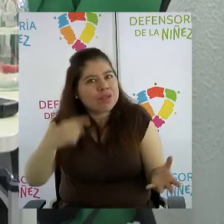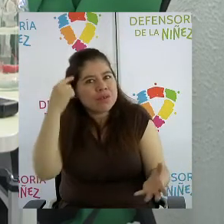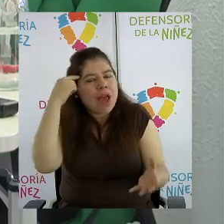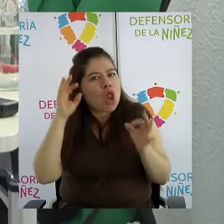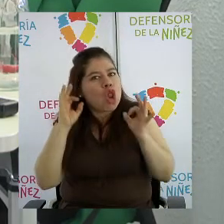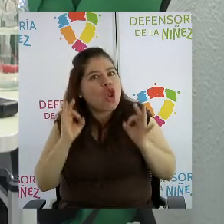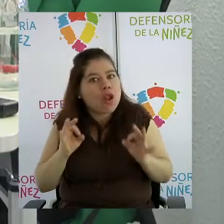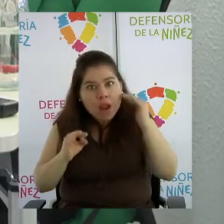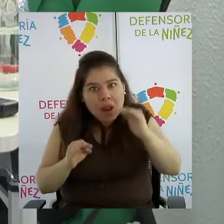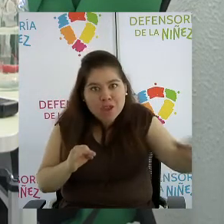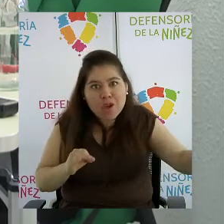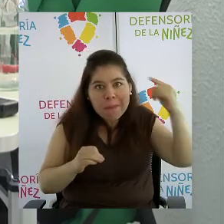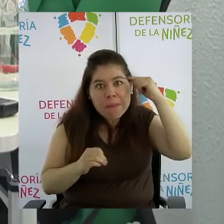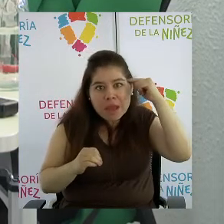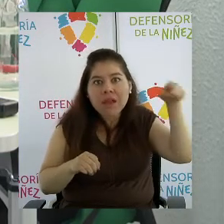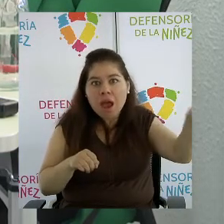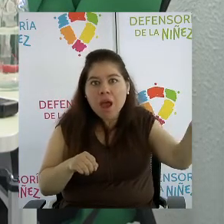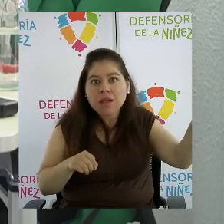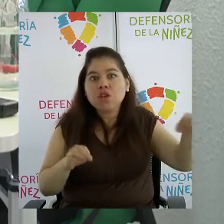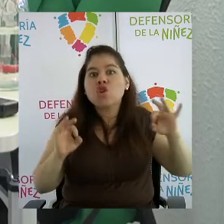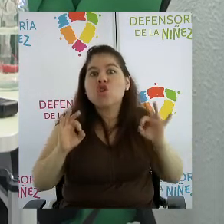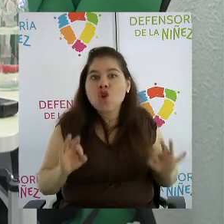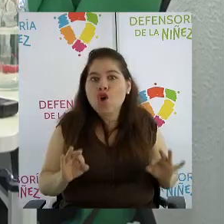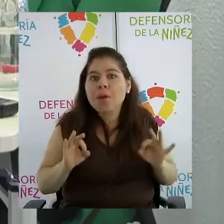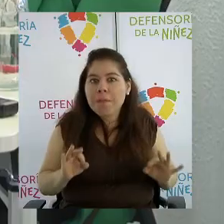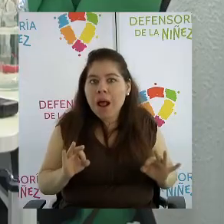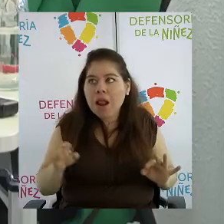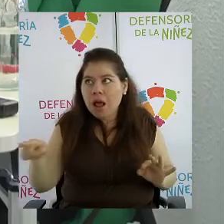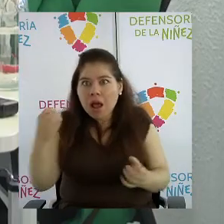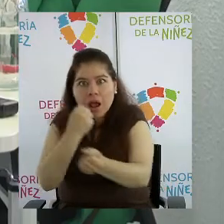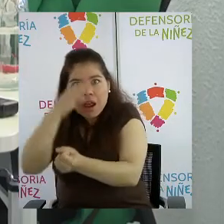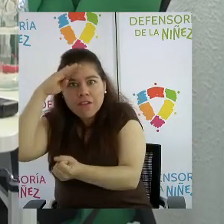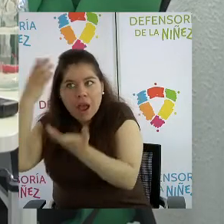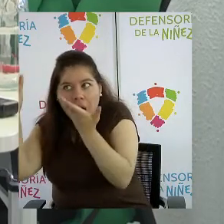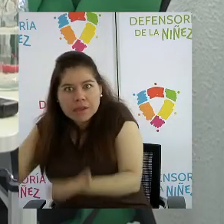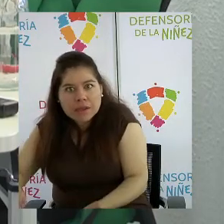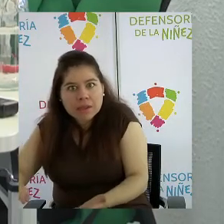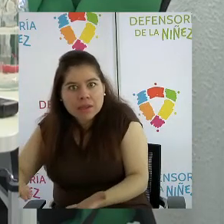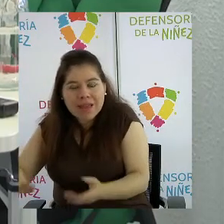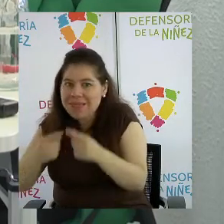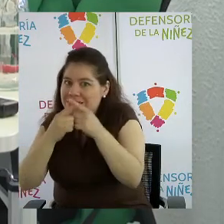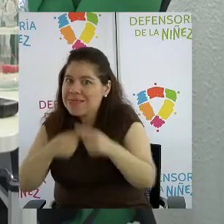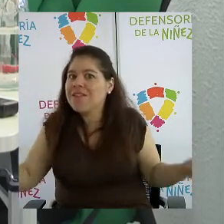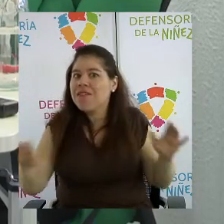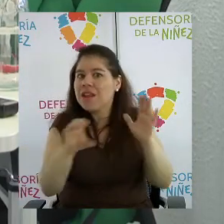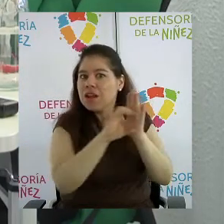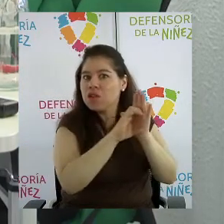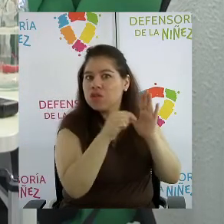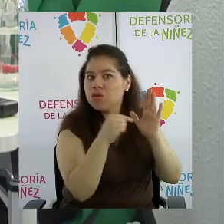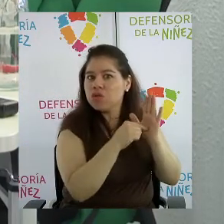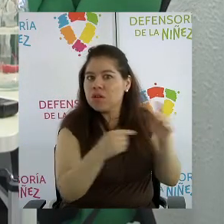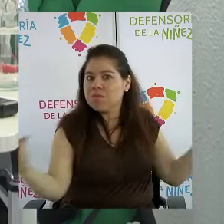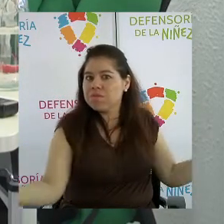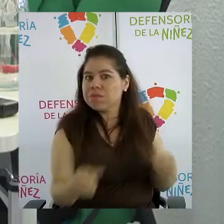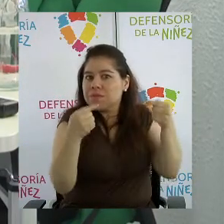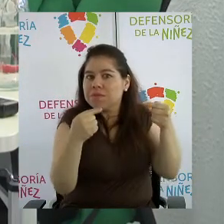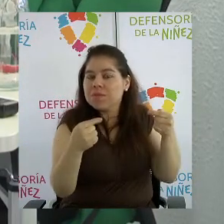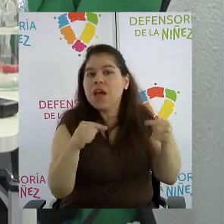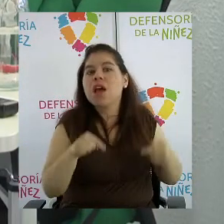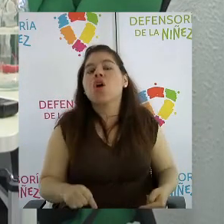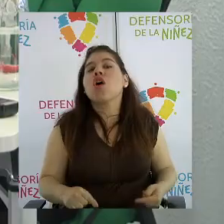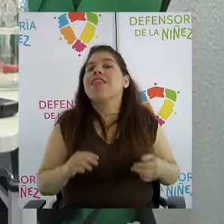niños, niñas y adolescentes de un quehacer policial que es absolutamente contrario a la Constitución y la ley. Y por lo tanto acá hay un desafío que es